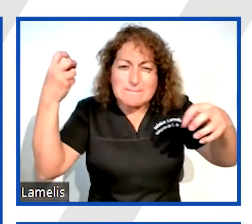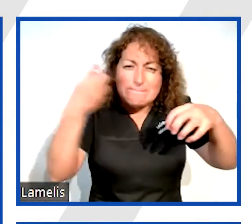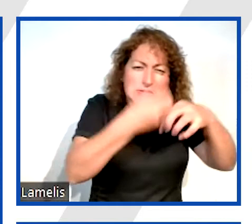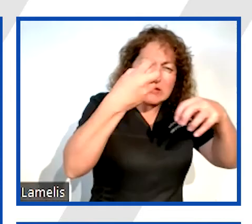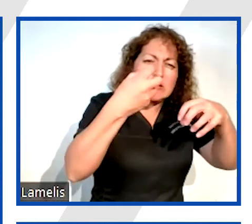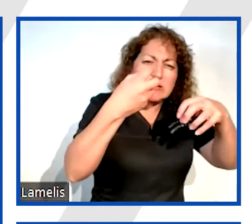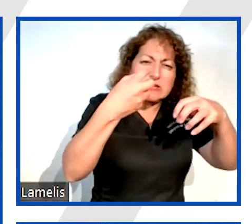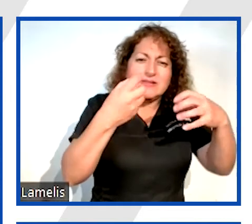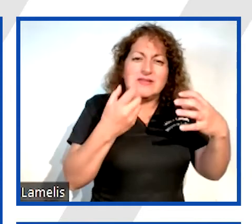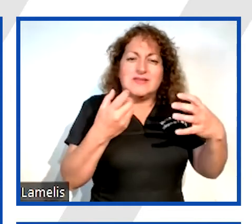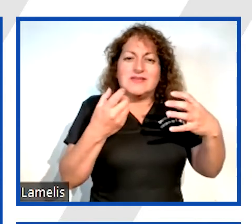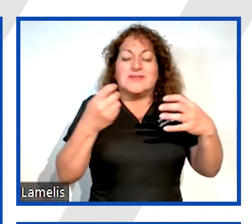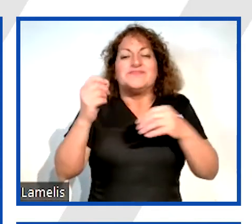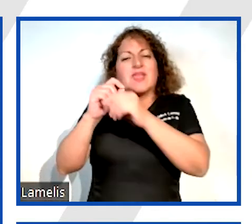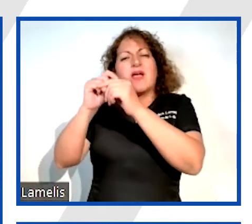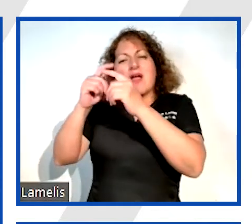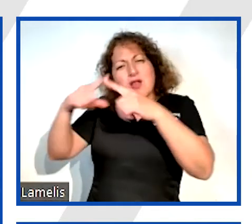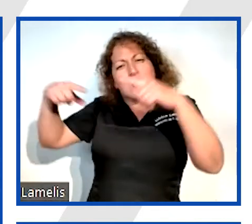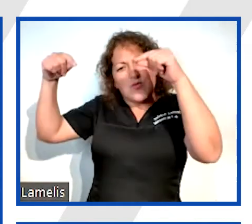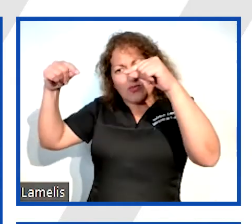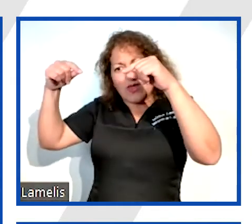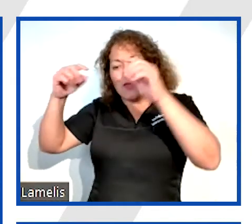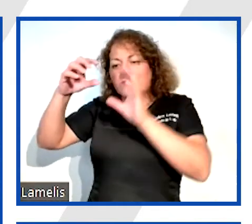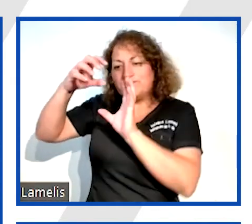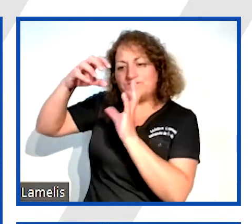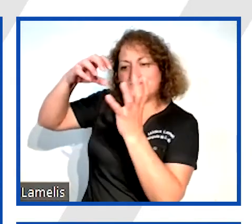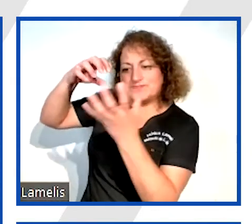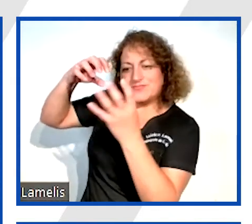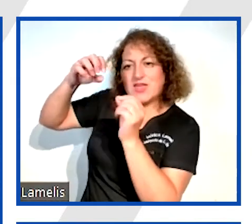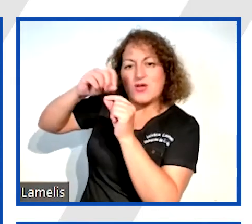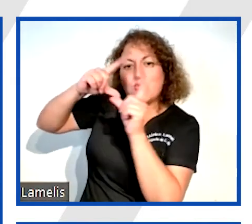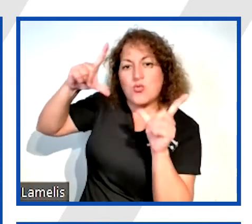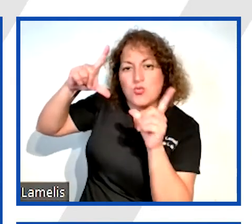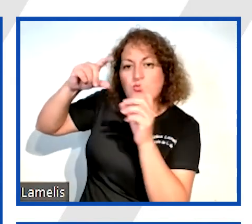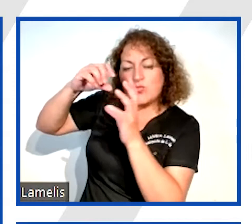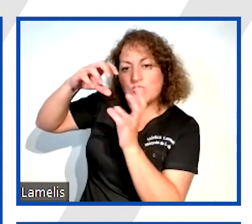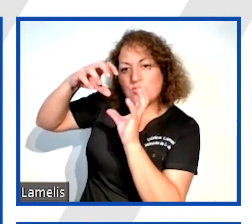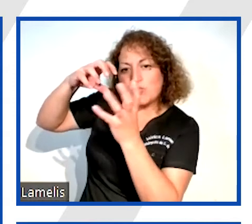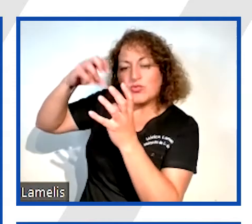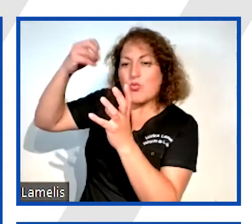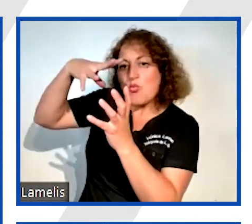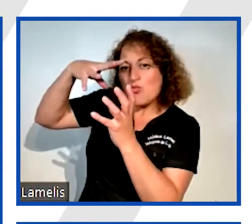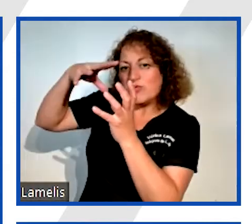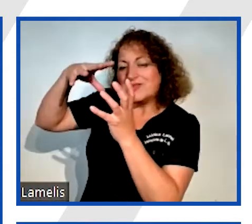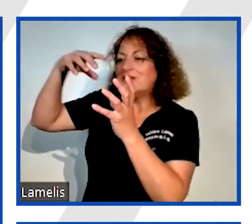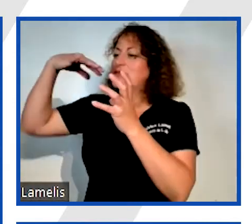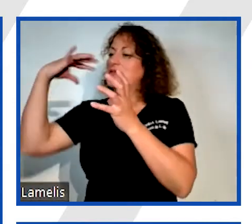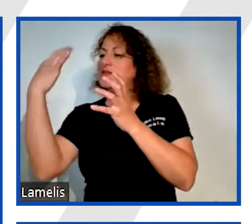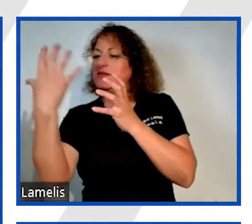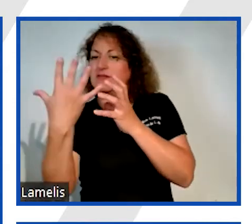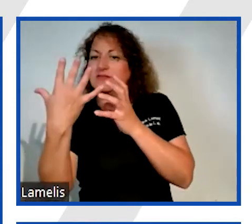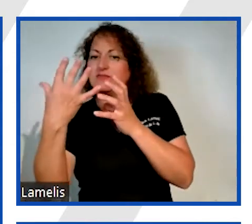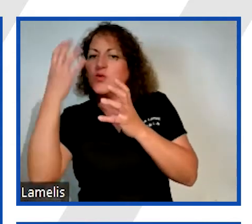parte de claro el alumno la parte oscura de la luna son distintas tienen como dos componentes diferentes y es bueno debido a ese choque y bueno porque importante va a ser